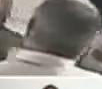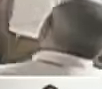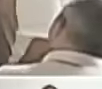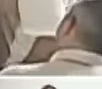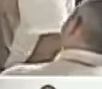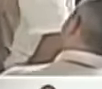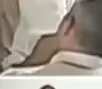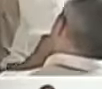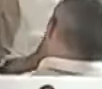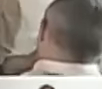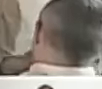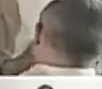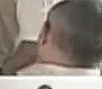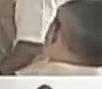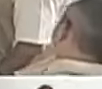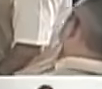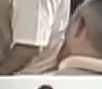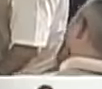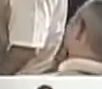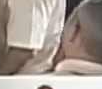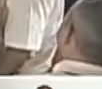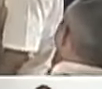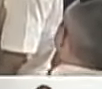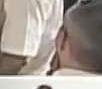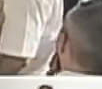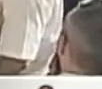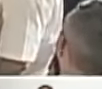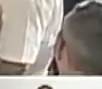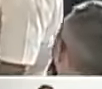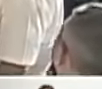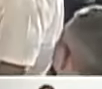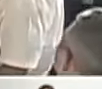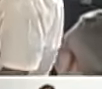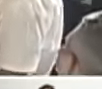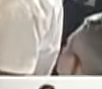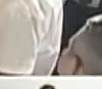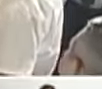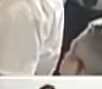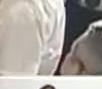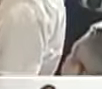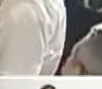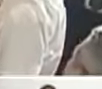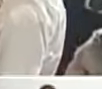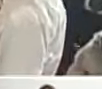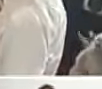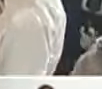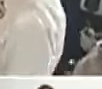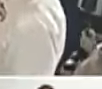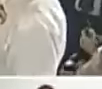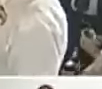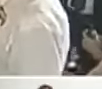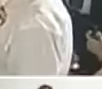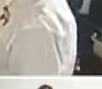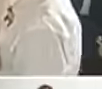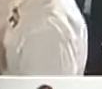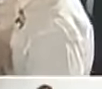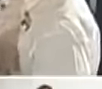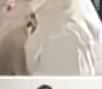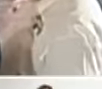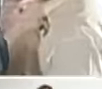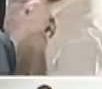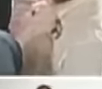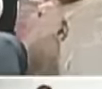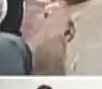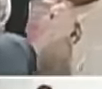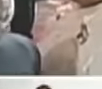estar preparados, guardia en alto, para defender el derecho de la paz en Venezuela, una denuncia que hacía el jefe de